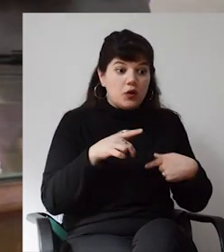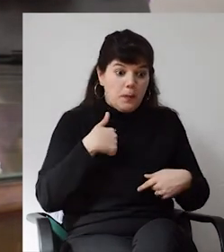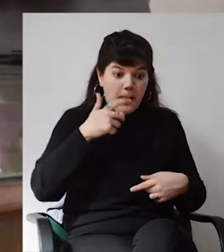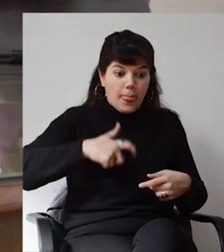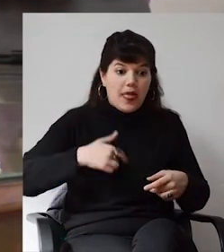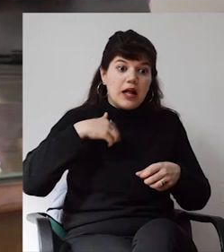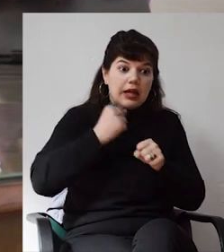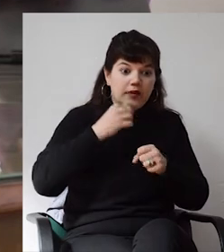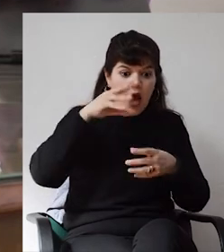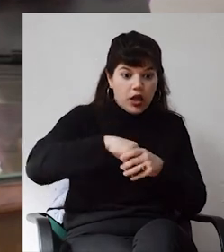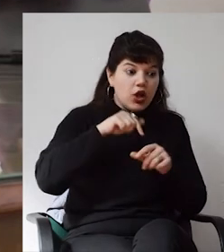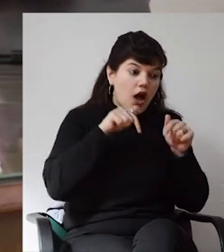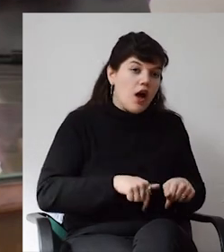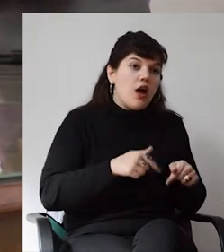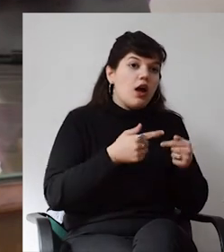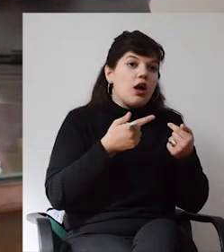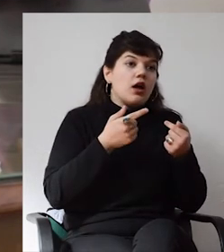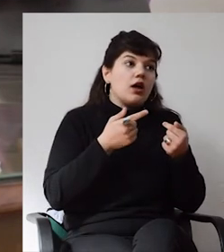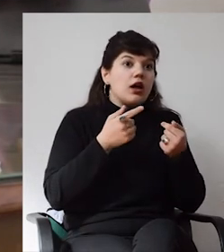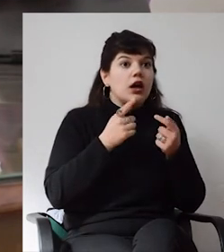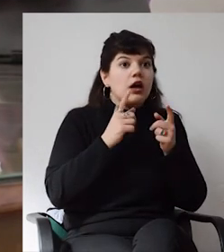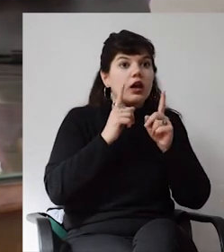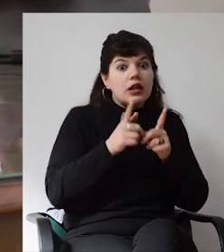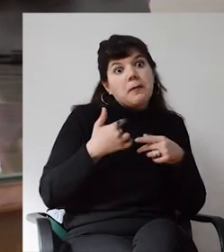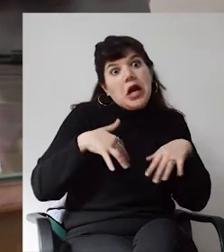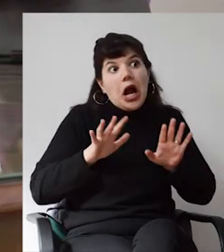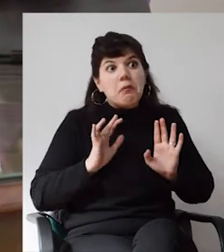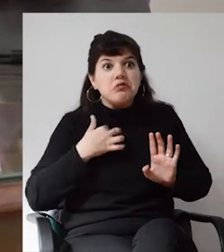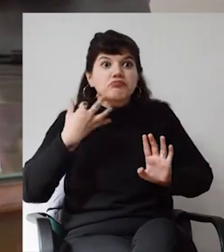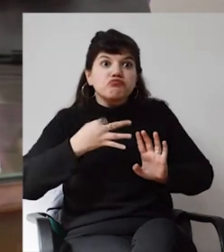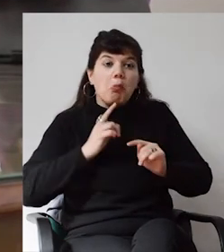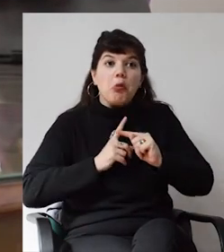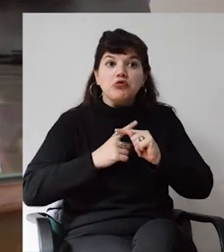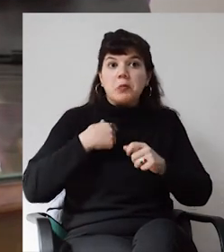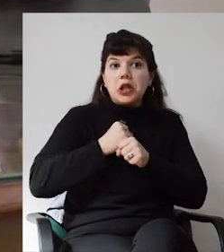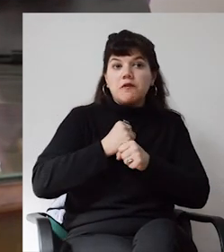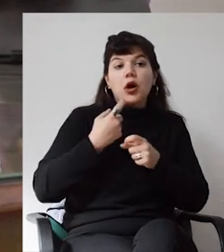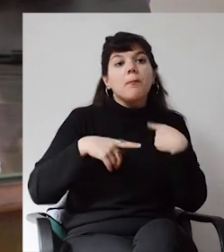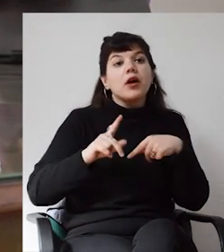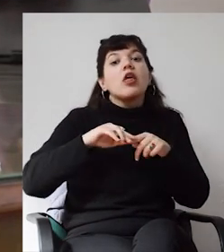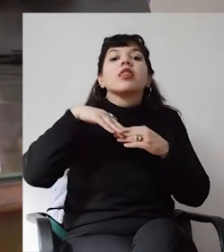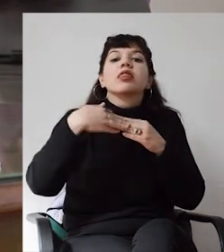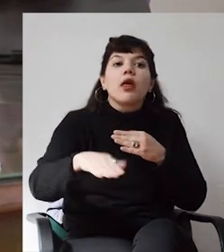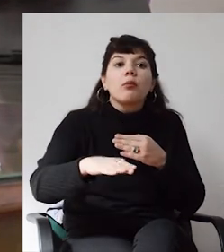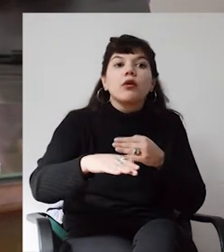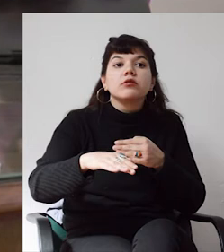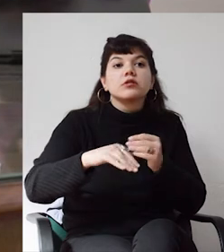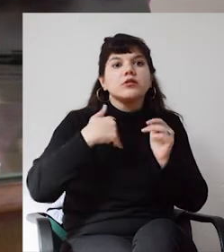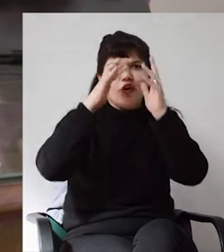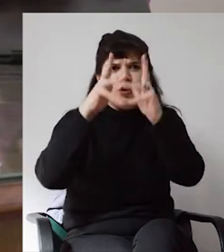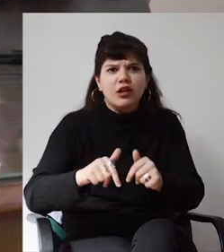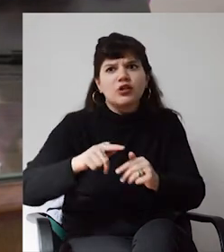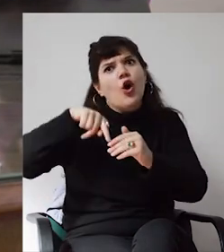Porque como yo trabajo dentro de esta caja y además hasta capaz que soy bueno haciendo el trabajo, pero después hay que